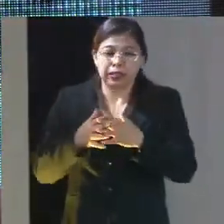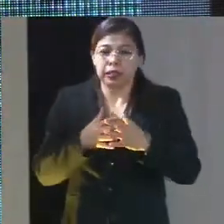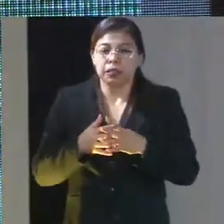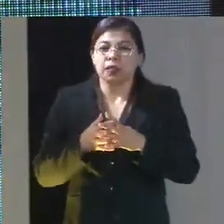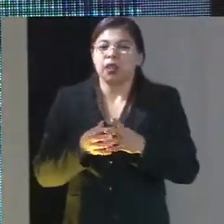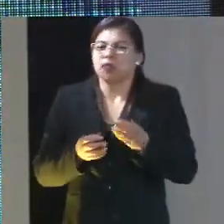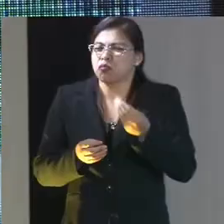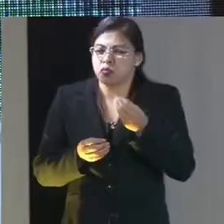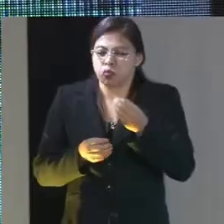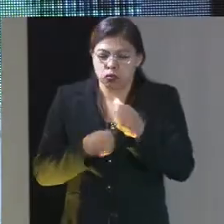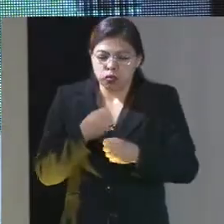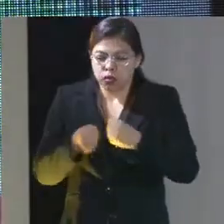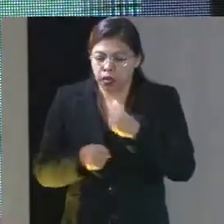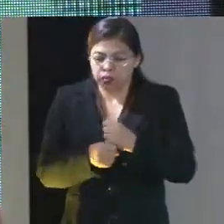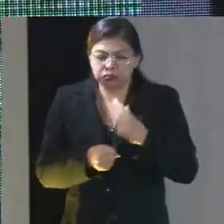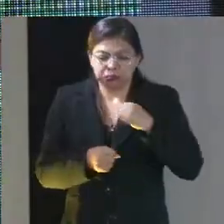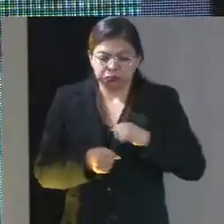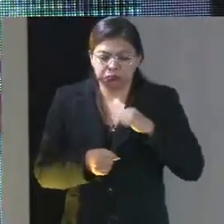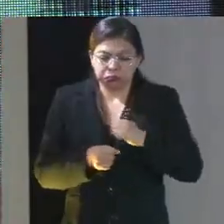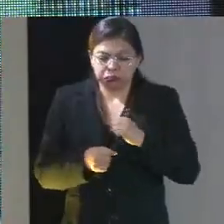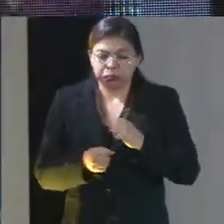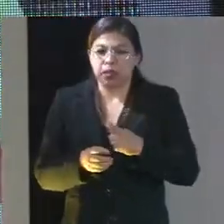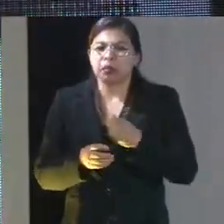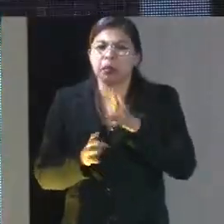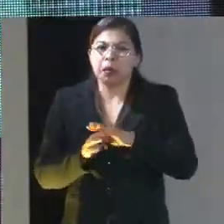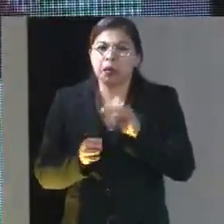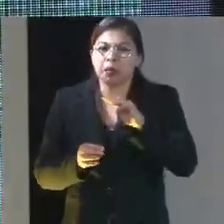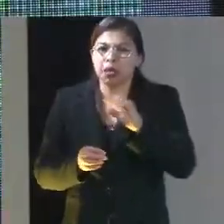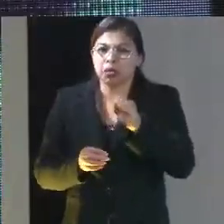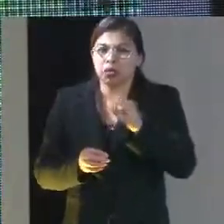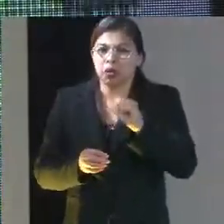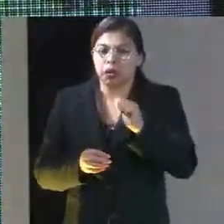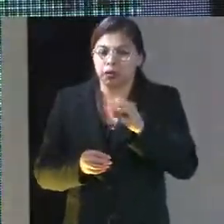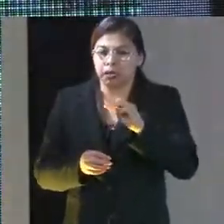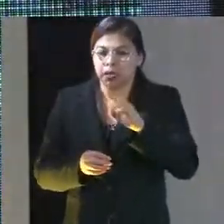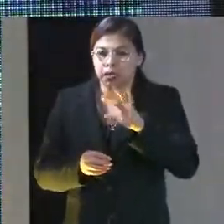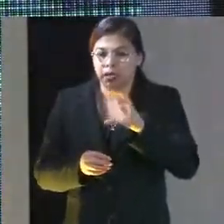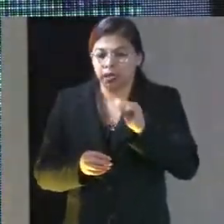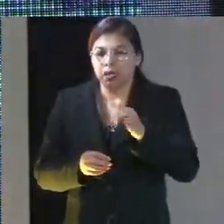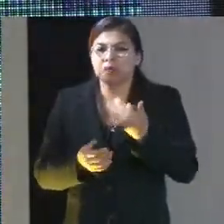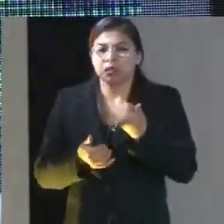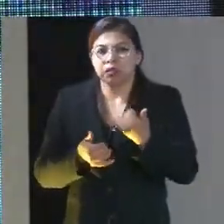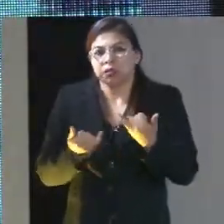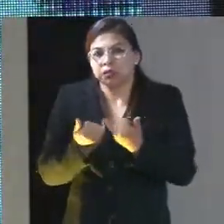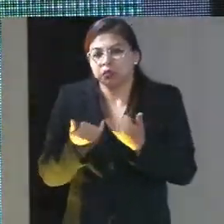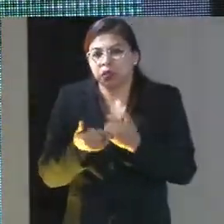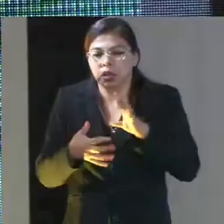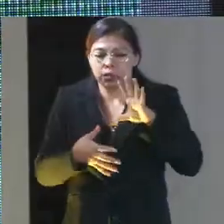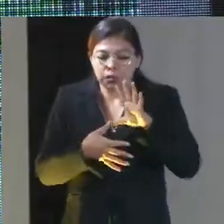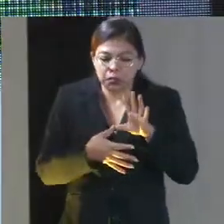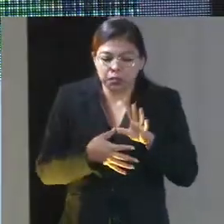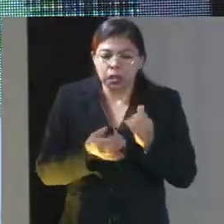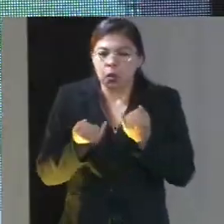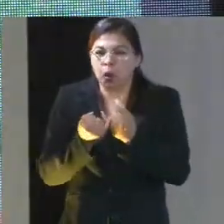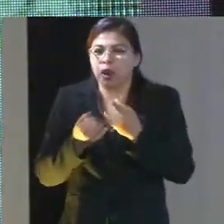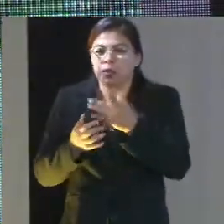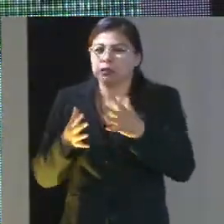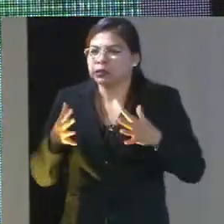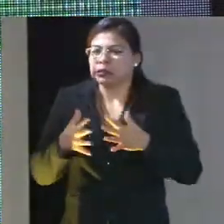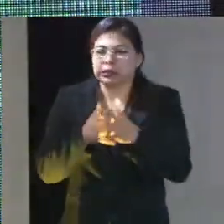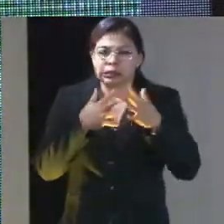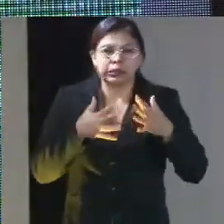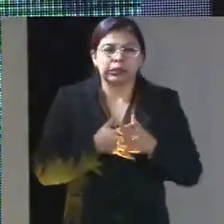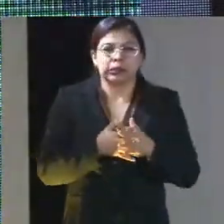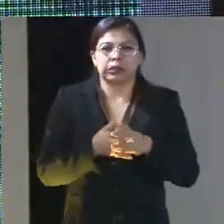varios siglos, y que tuvo por escenario tanto Mesoamérica como Aridoamérica y también el sur de Mesoamérica, una guerra que sin duda